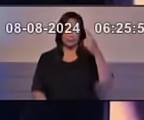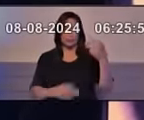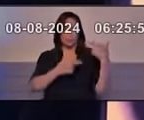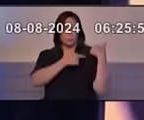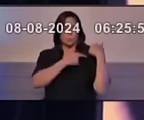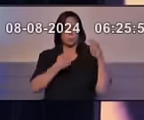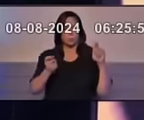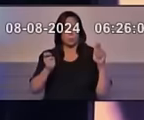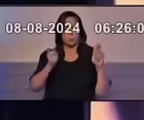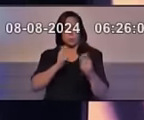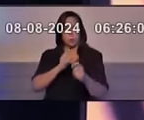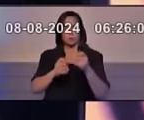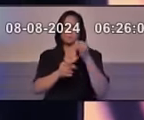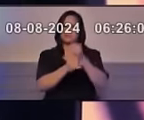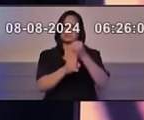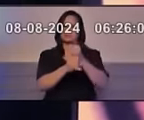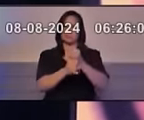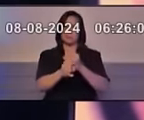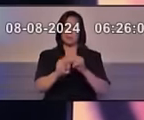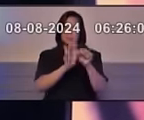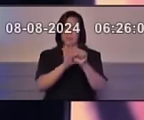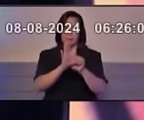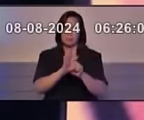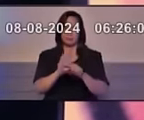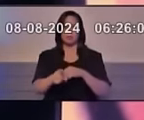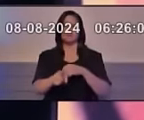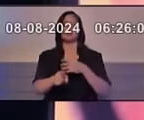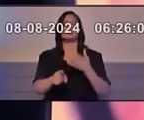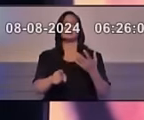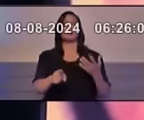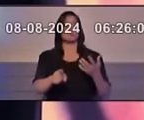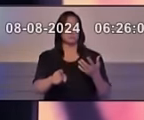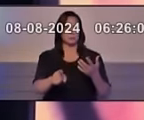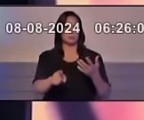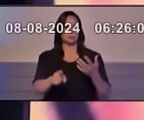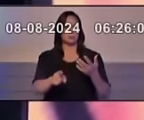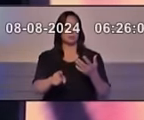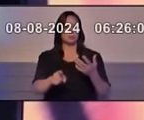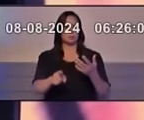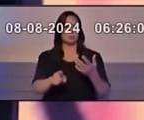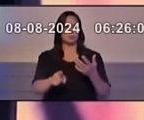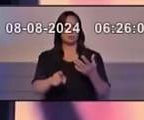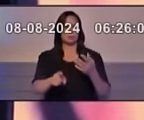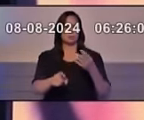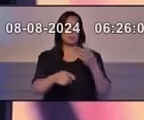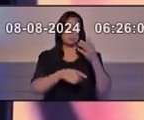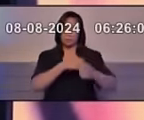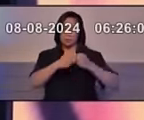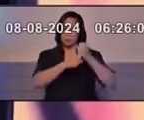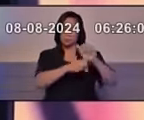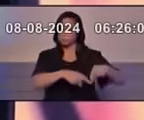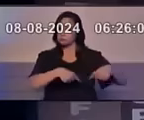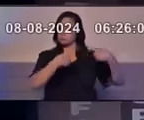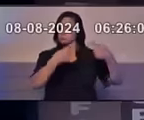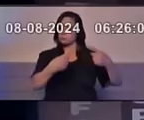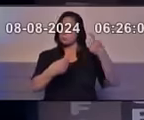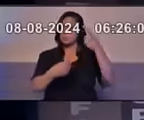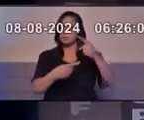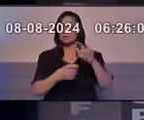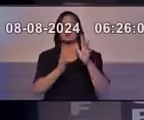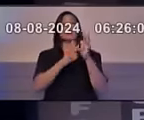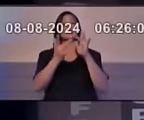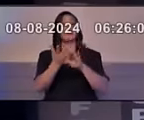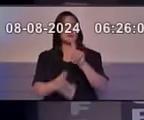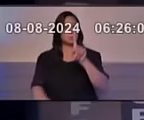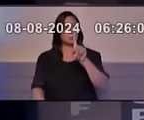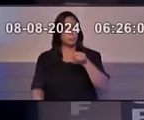vuelvo y le digo, pregúntele a la madre de ese joven que mataron, de esos dos jóvenes que